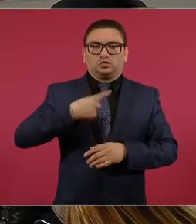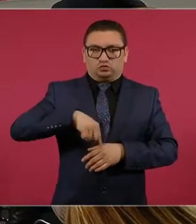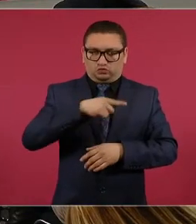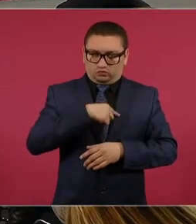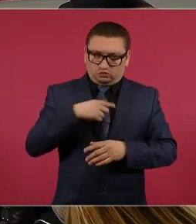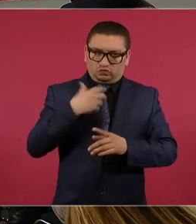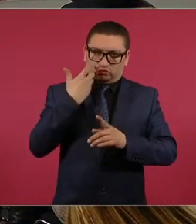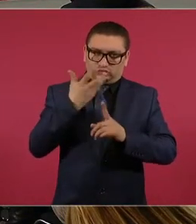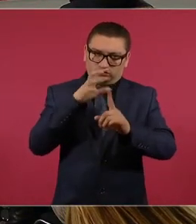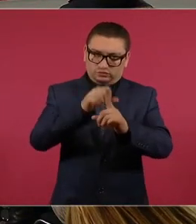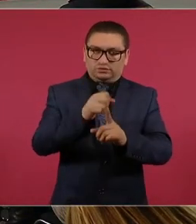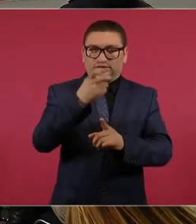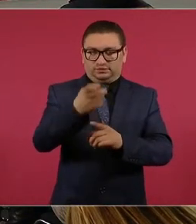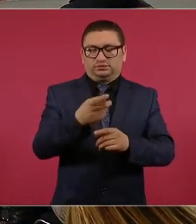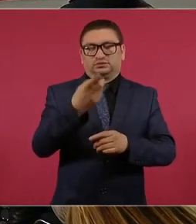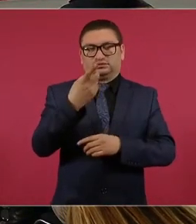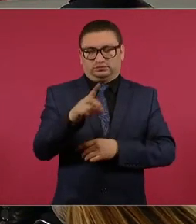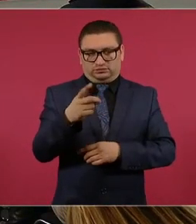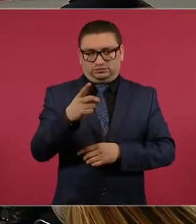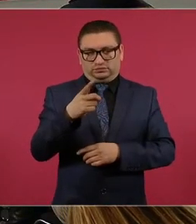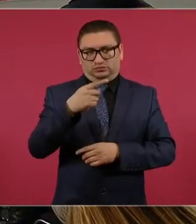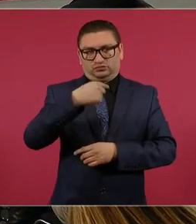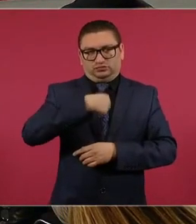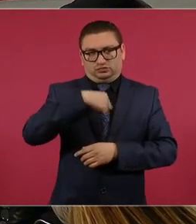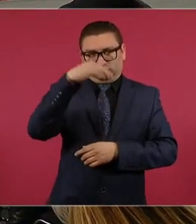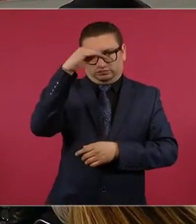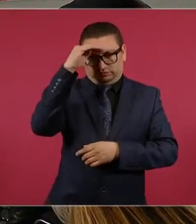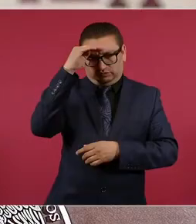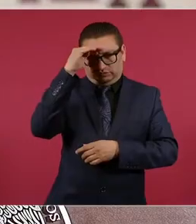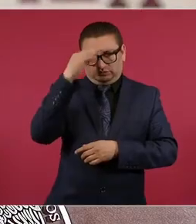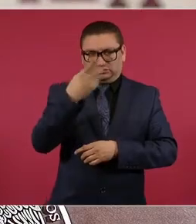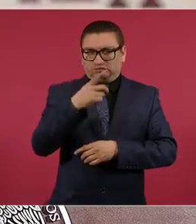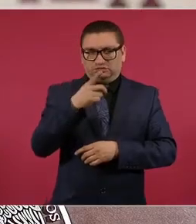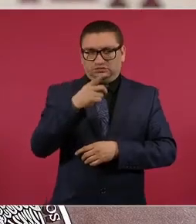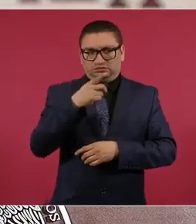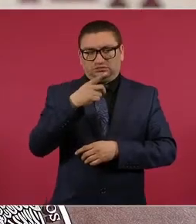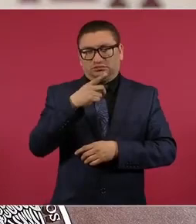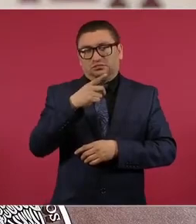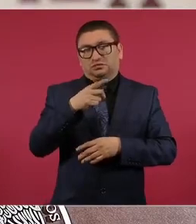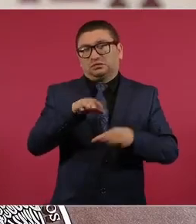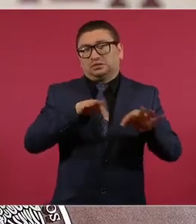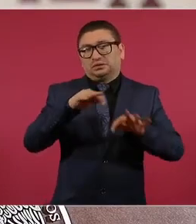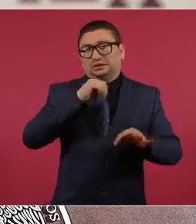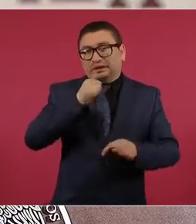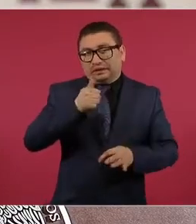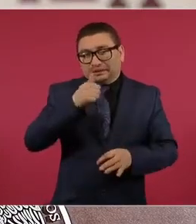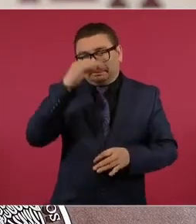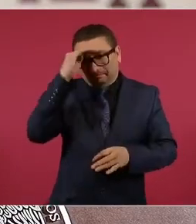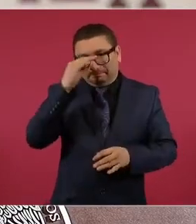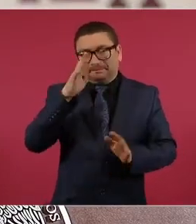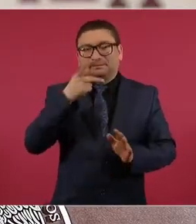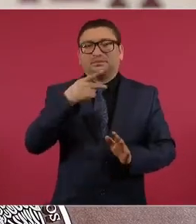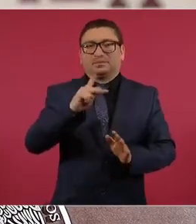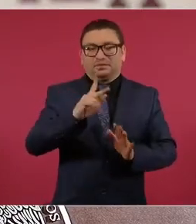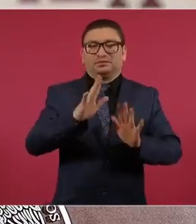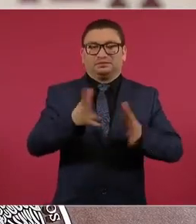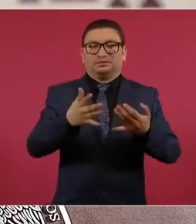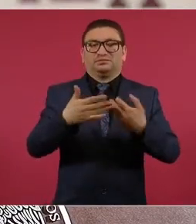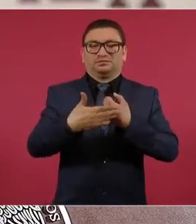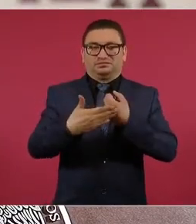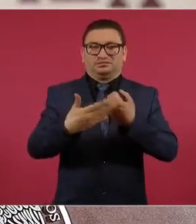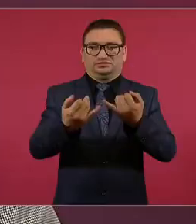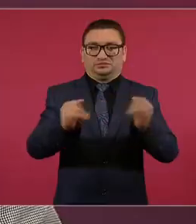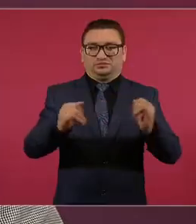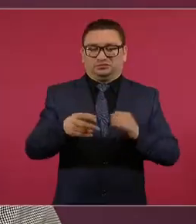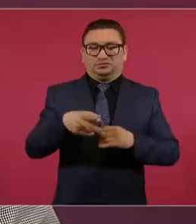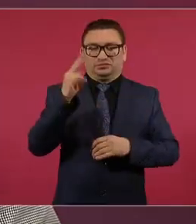logrando Y en diciembre Yo pensé que diciembre no se trabajaba tenemos este ya la inauguración de